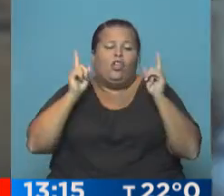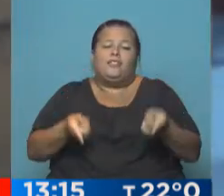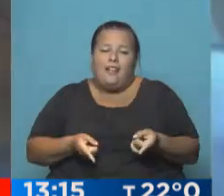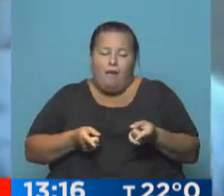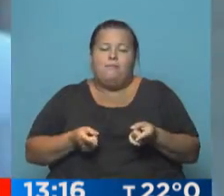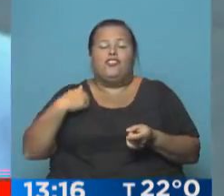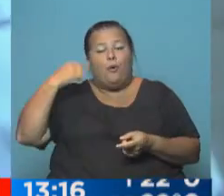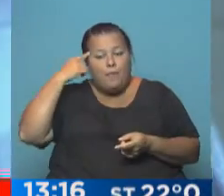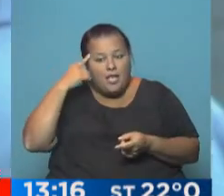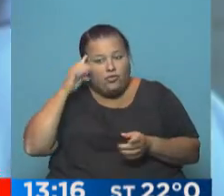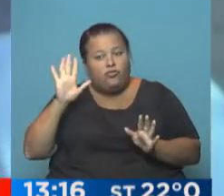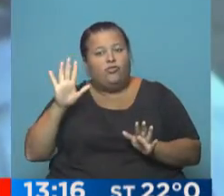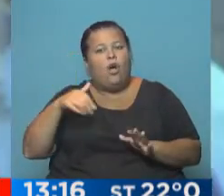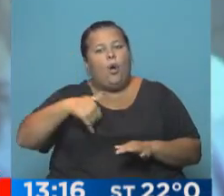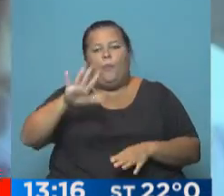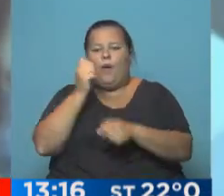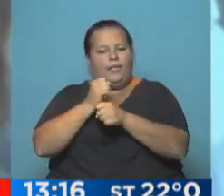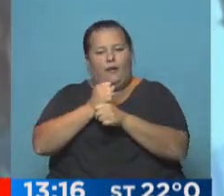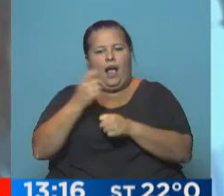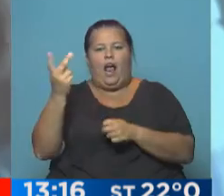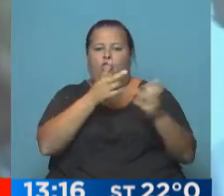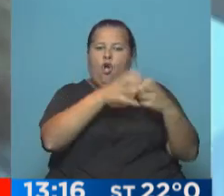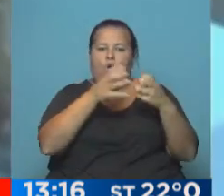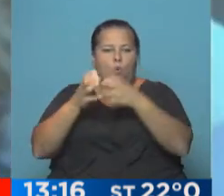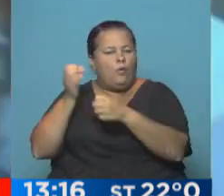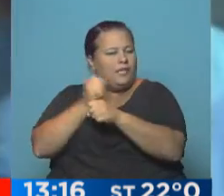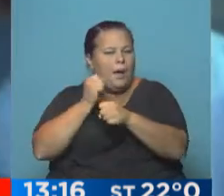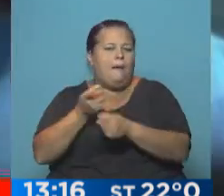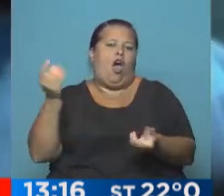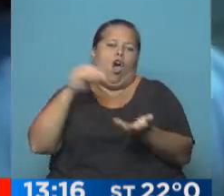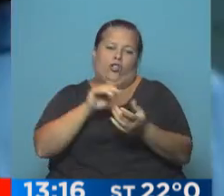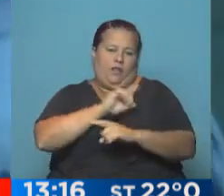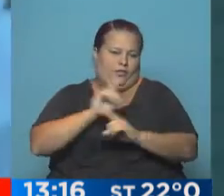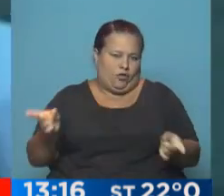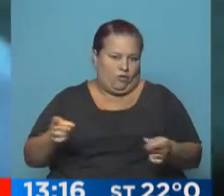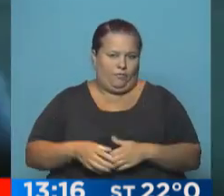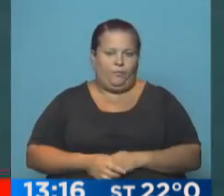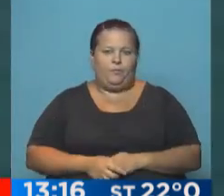me parece que vamos a tener que trabajar entre los dos espacios para que no vuelva a ocurrir lo que pasó.